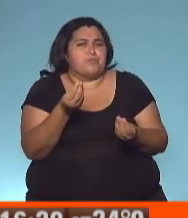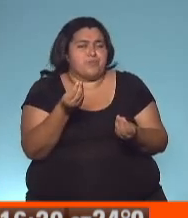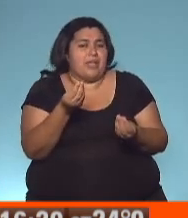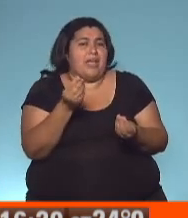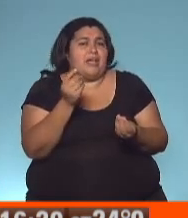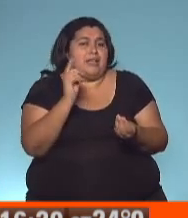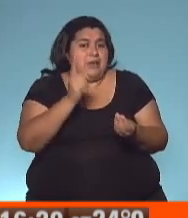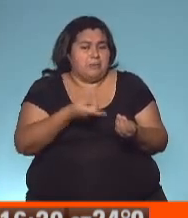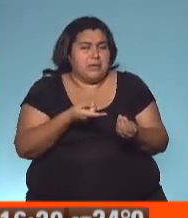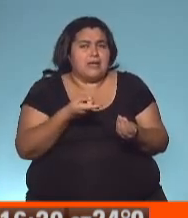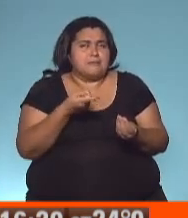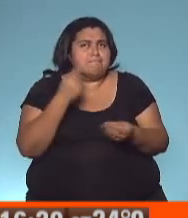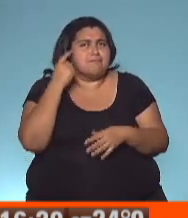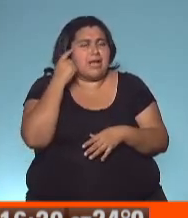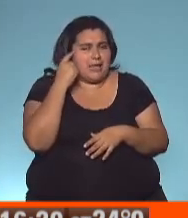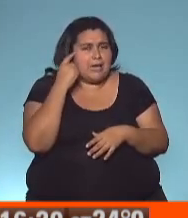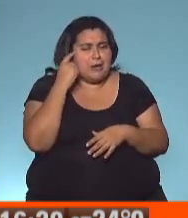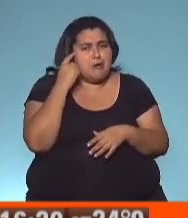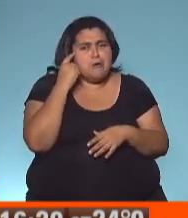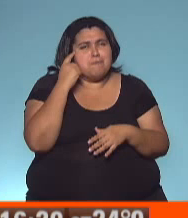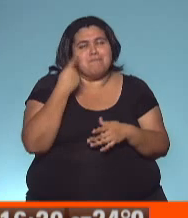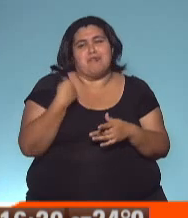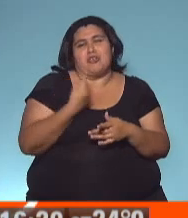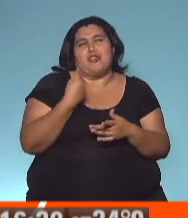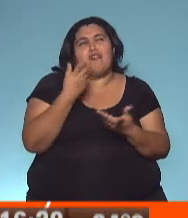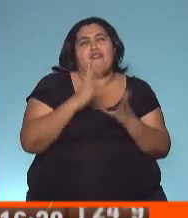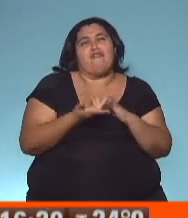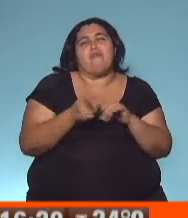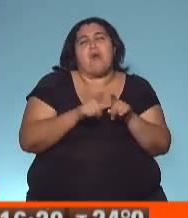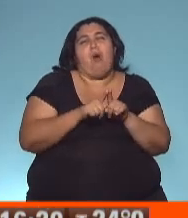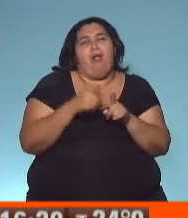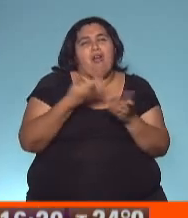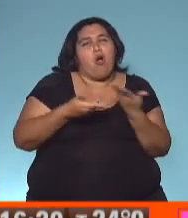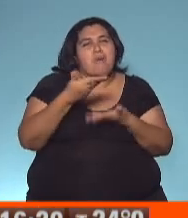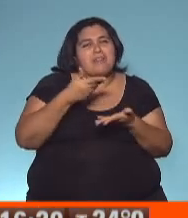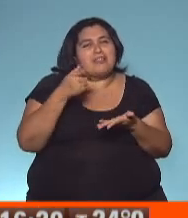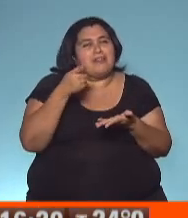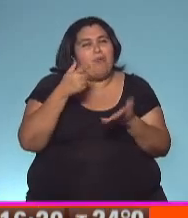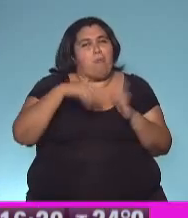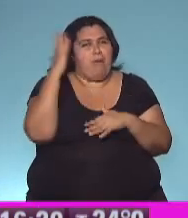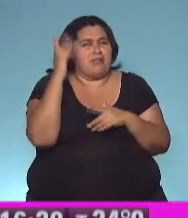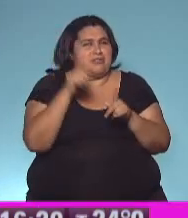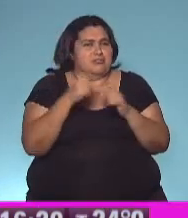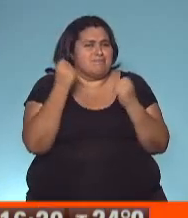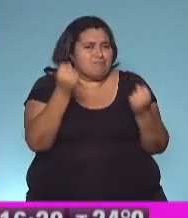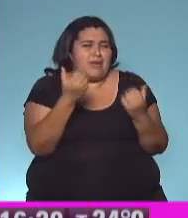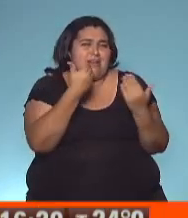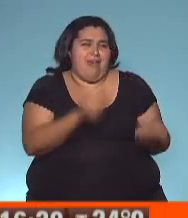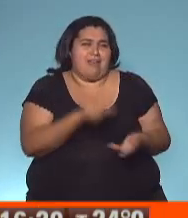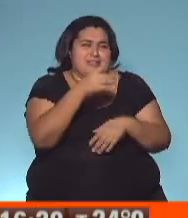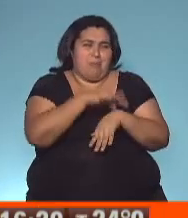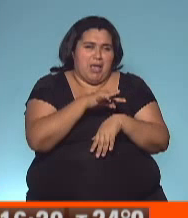que creo que en esto compartimos todo. Los verdaderos héroes de todo esto son nuestros médicos,